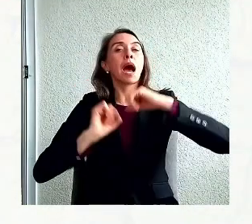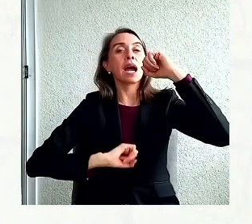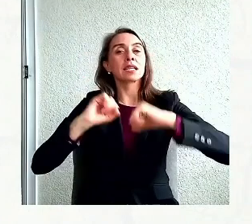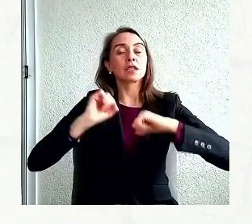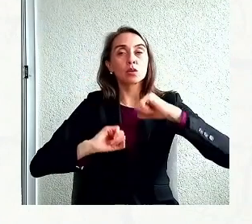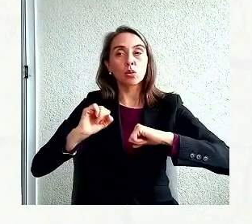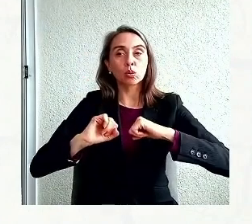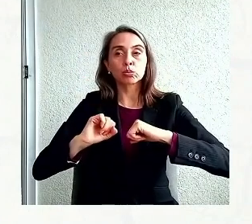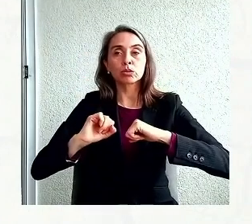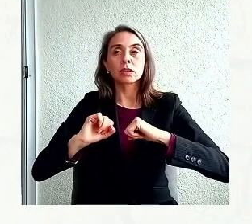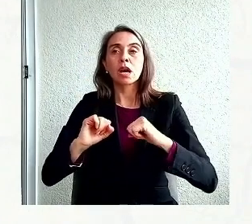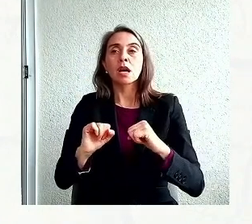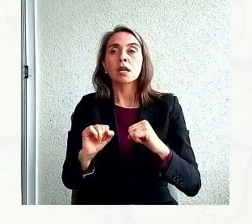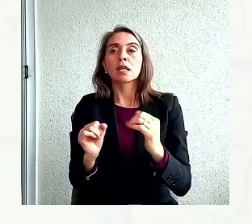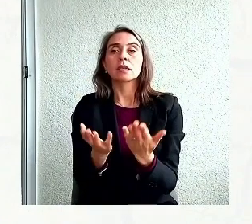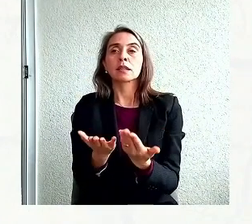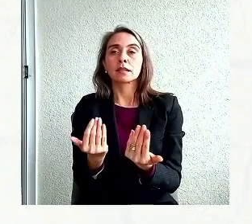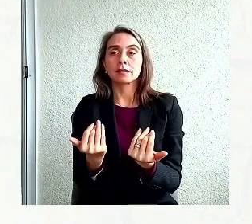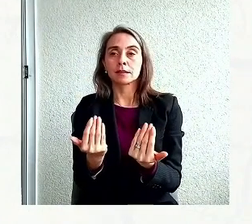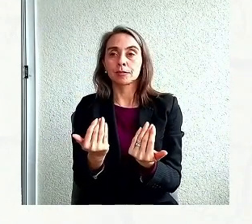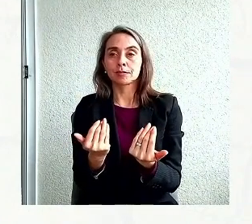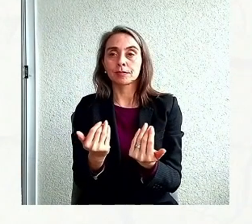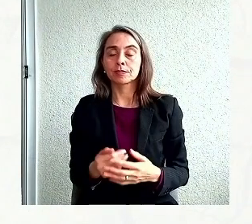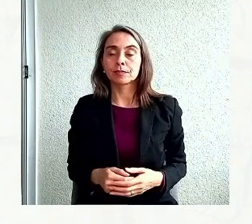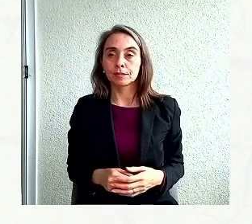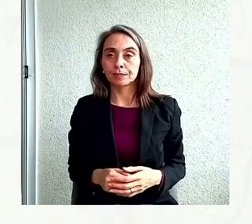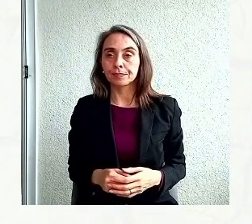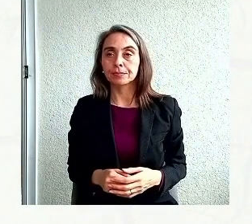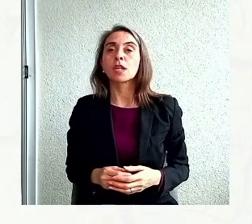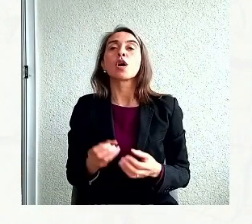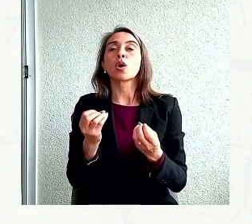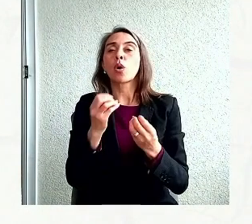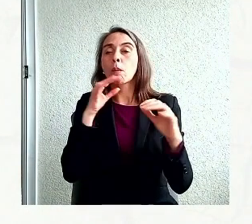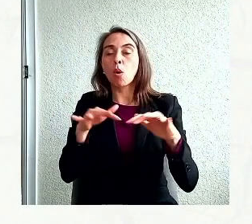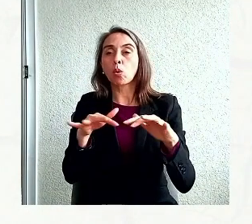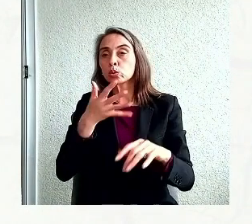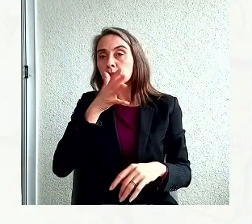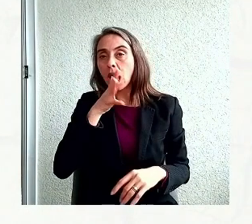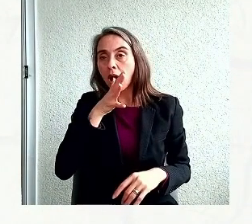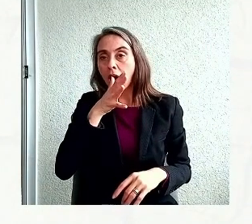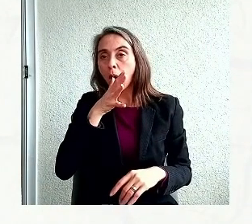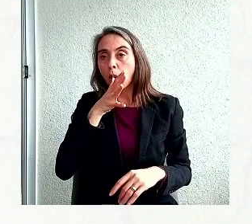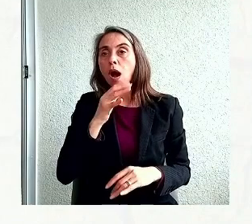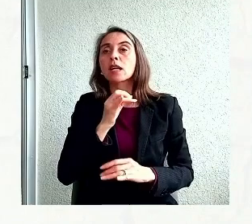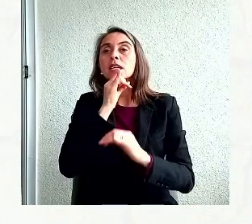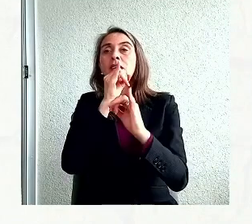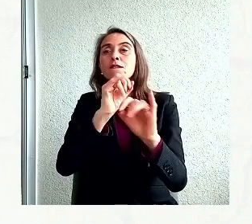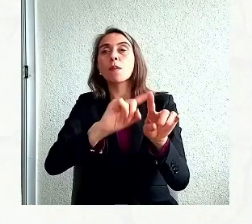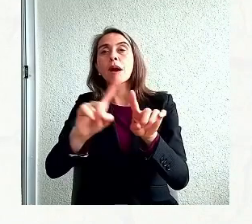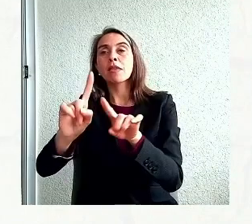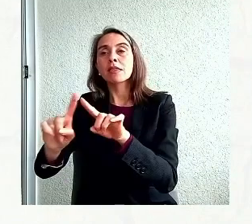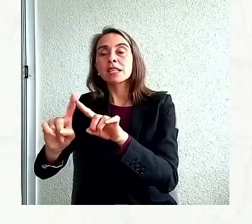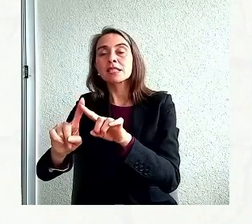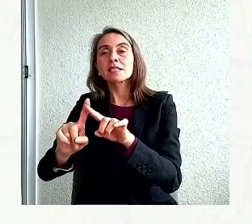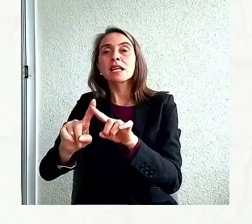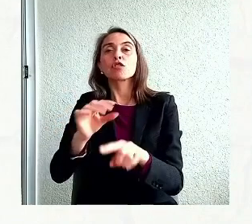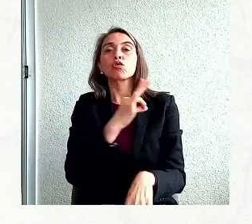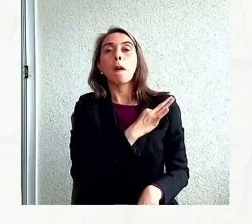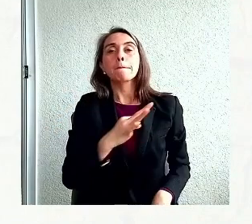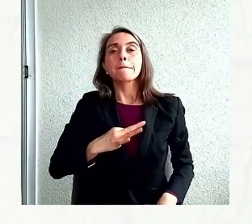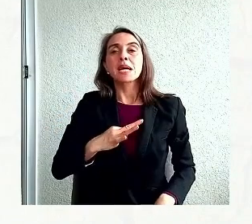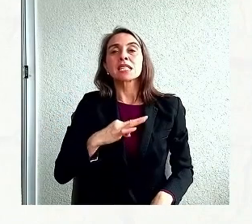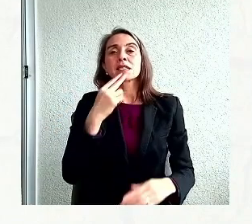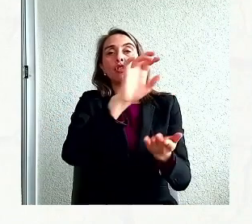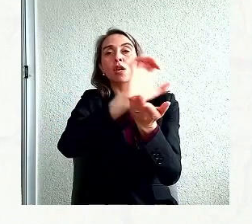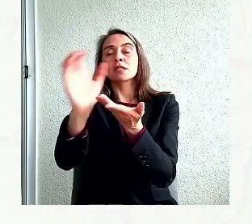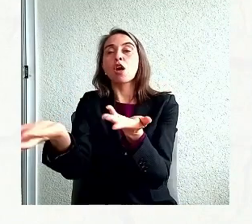Estado en términos de poder tomar decisiones y desarrollar políticas públicas. Algunos de los resultados, muy brevemente,